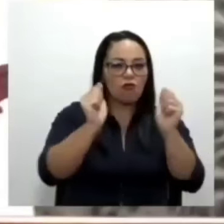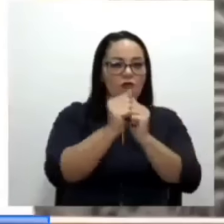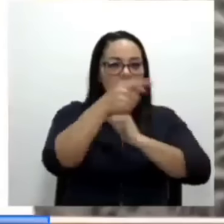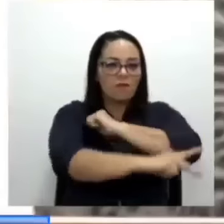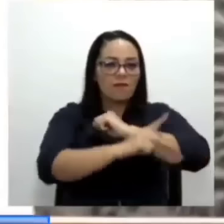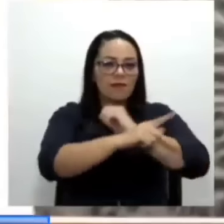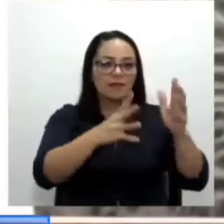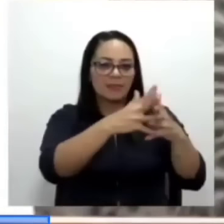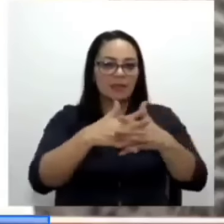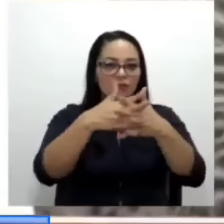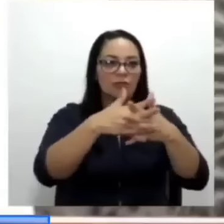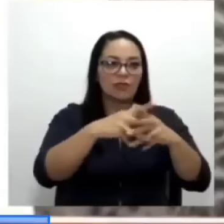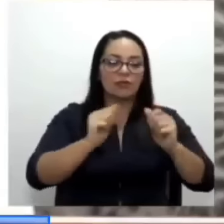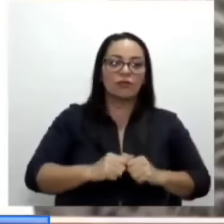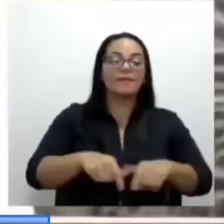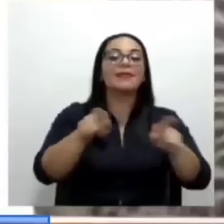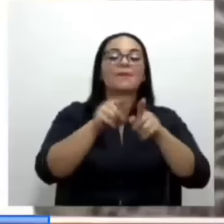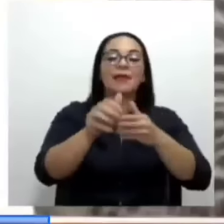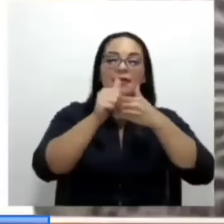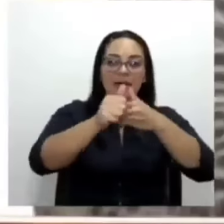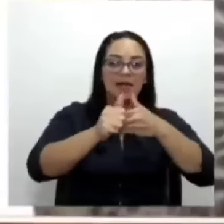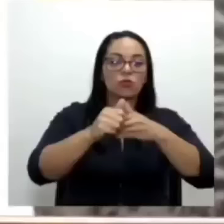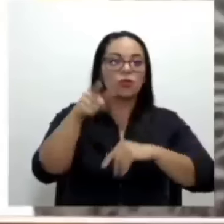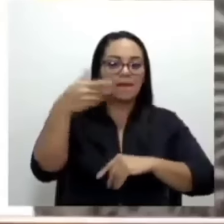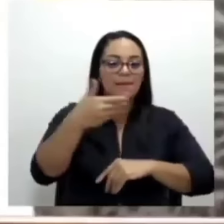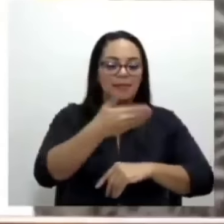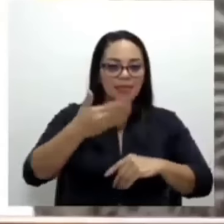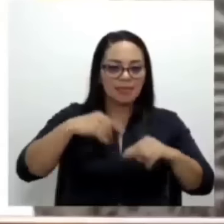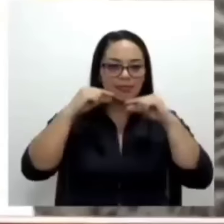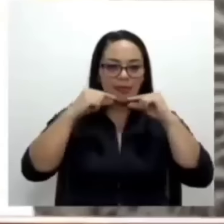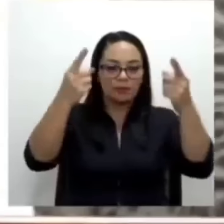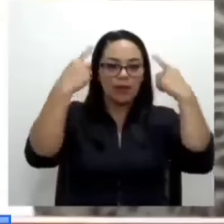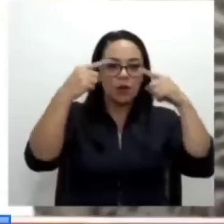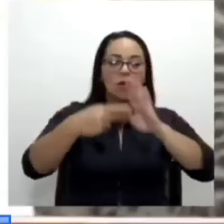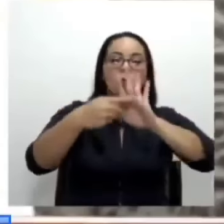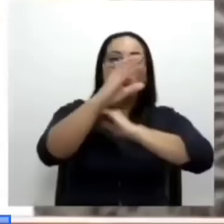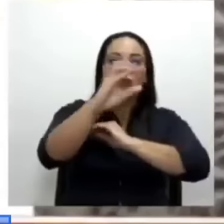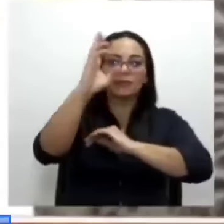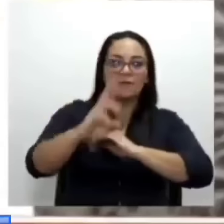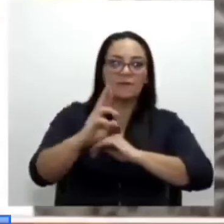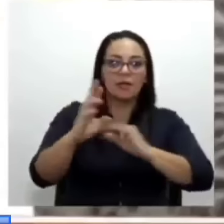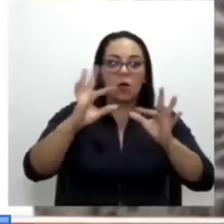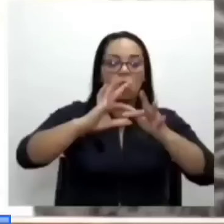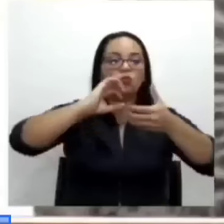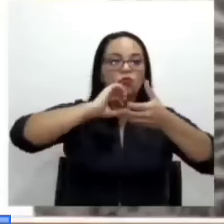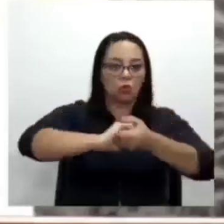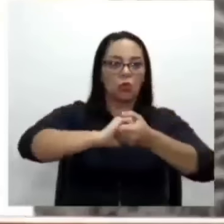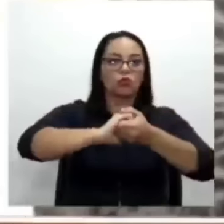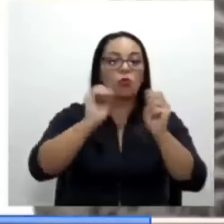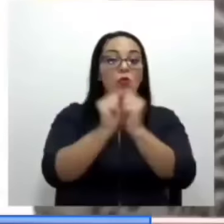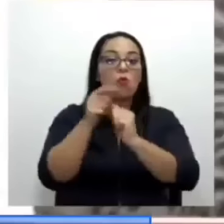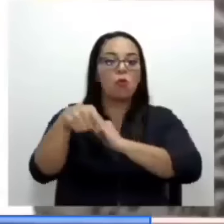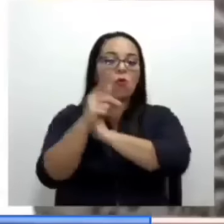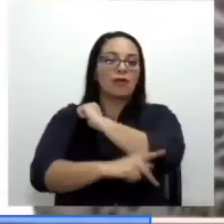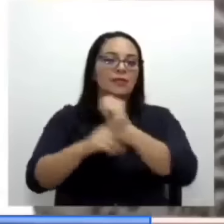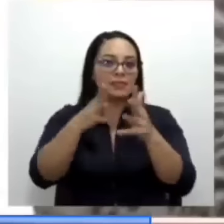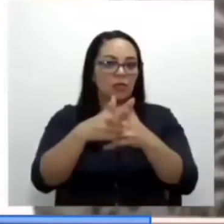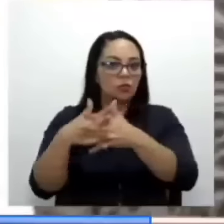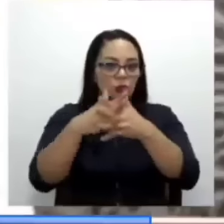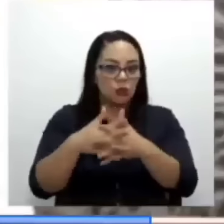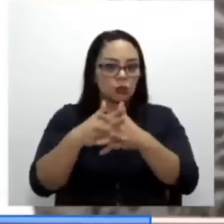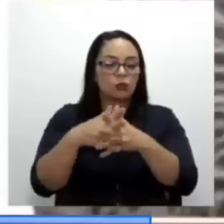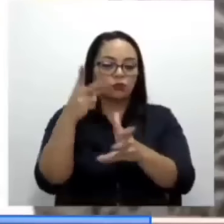y por el liderazgo del presidente Chávez para posicionar a Costa Rica como un socio con Estados Unidos para garantizar